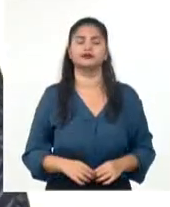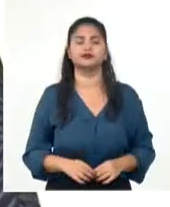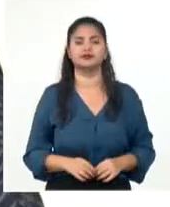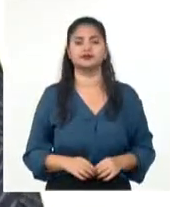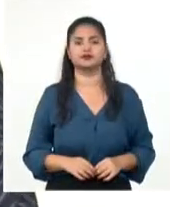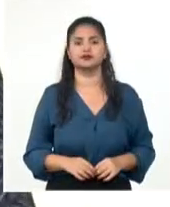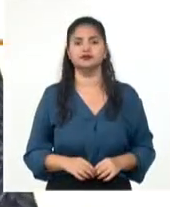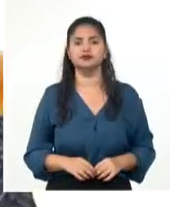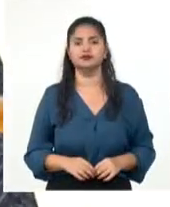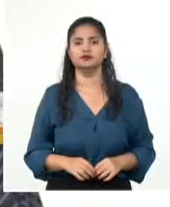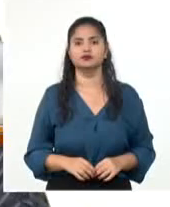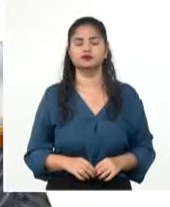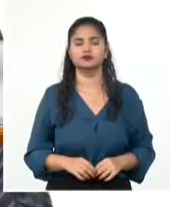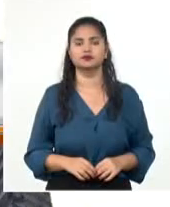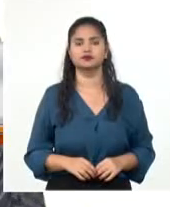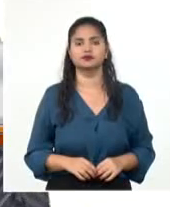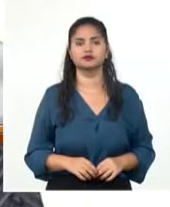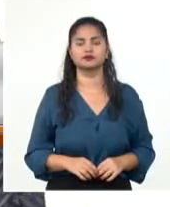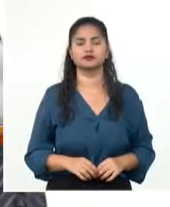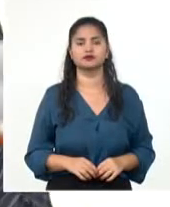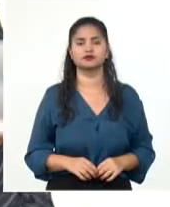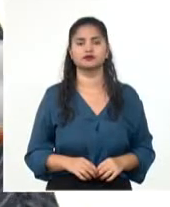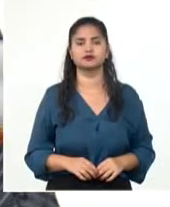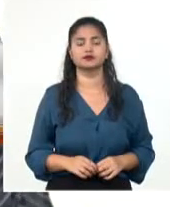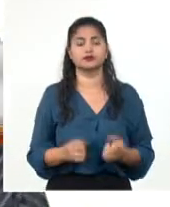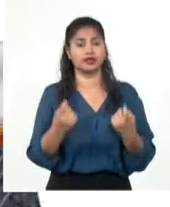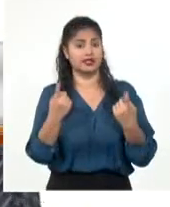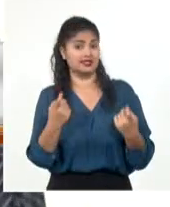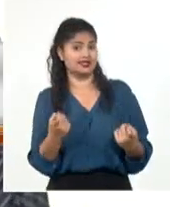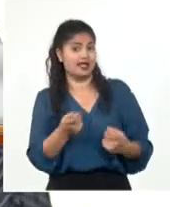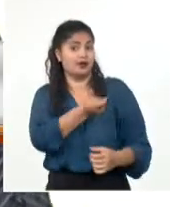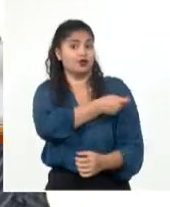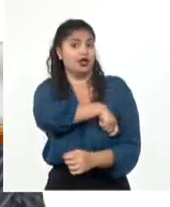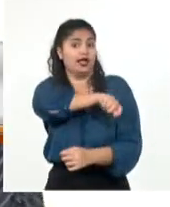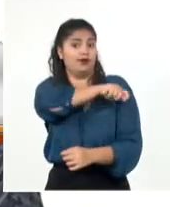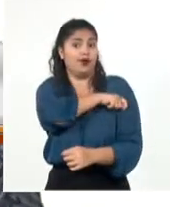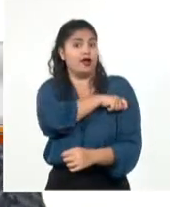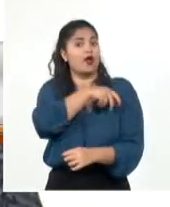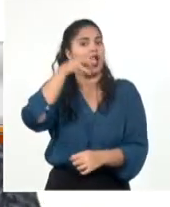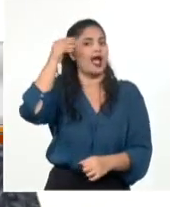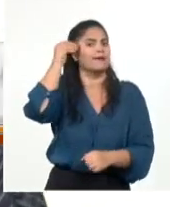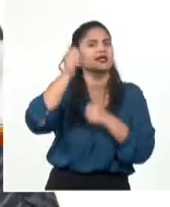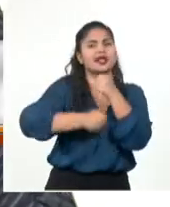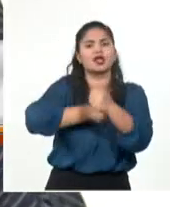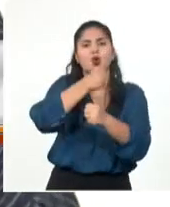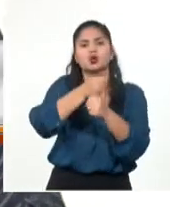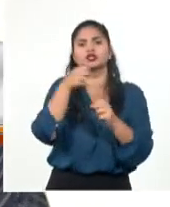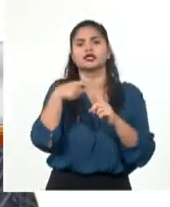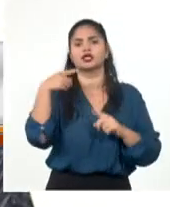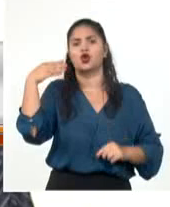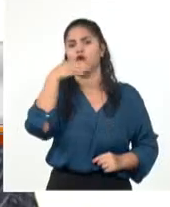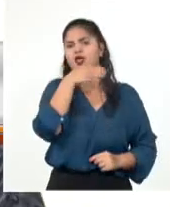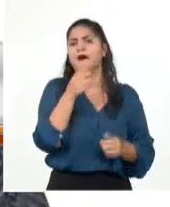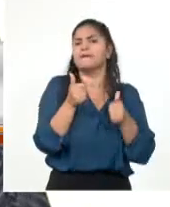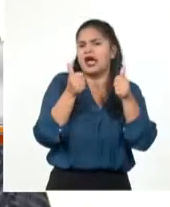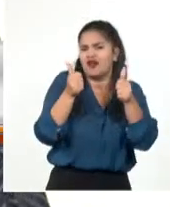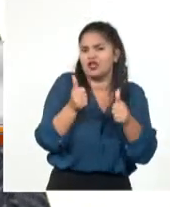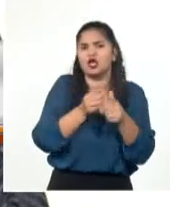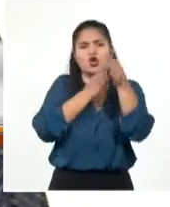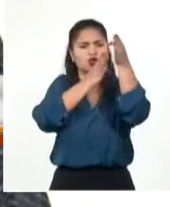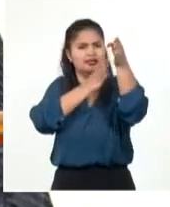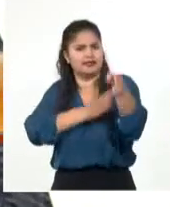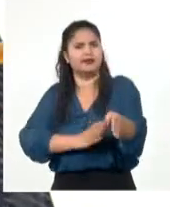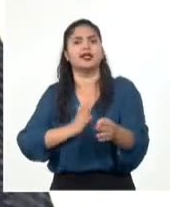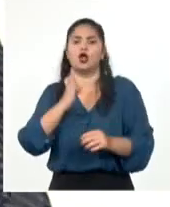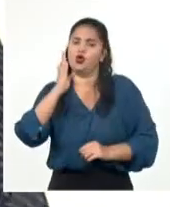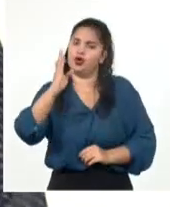política entienda sus dimensiones constitutivas, la comunicación y la tecnología. En eso es